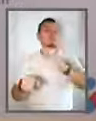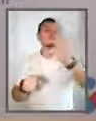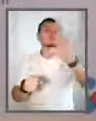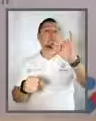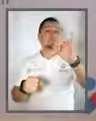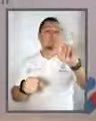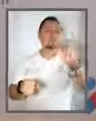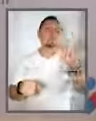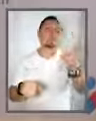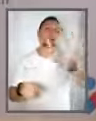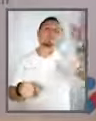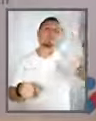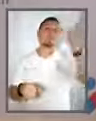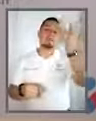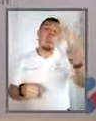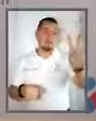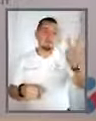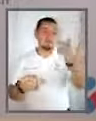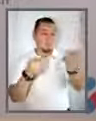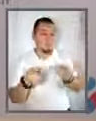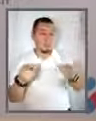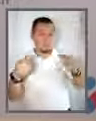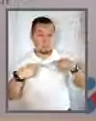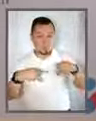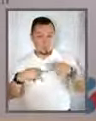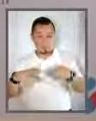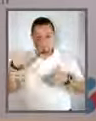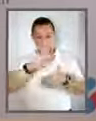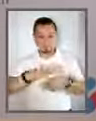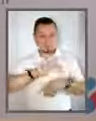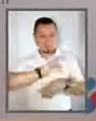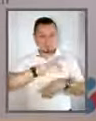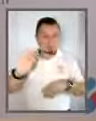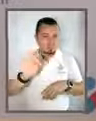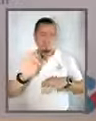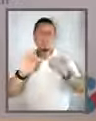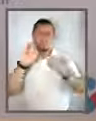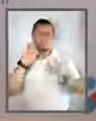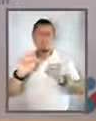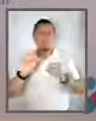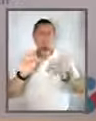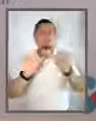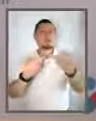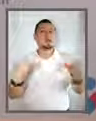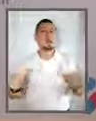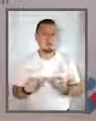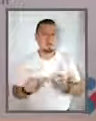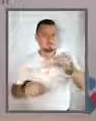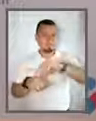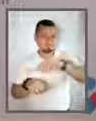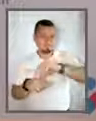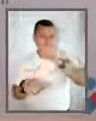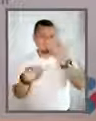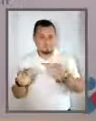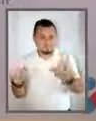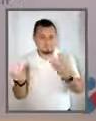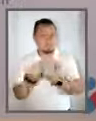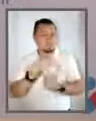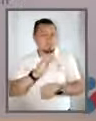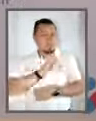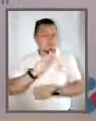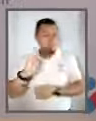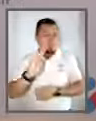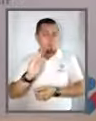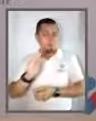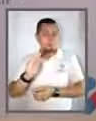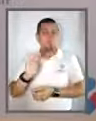el Regional de Vallarta, para que todo el personal, independientemente del área médica en la que se encuentren, puedan